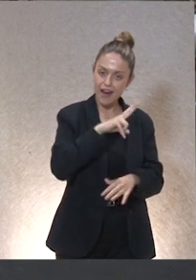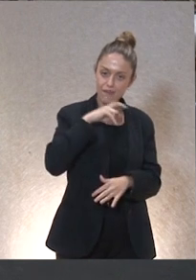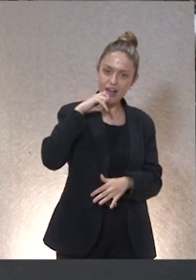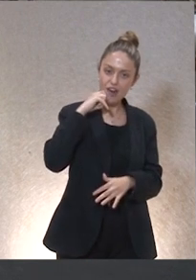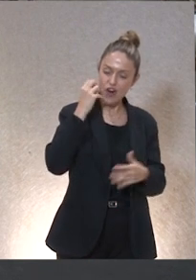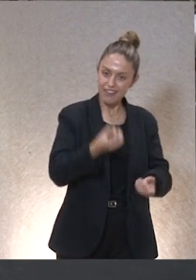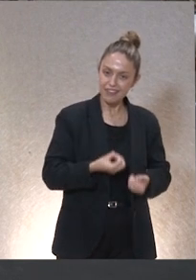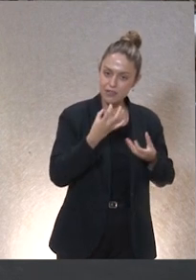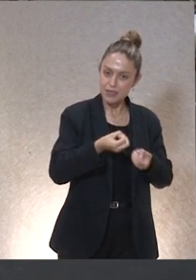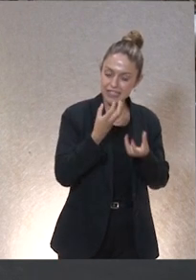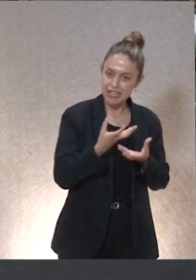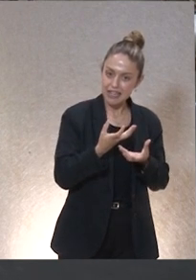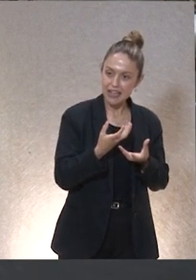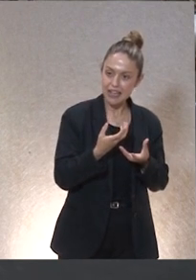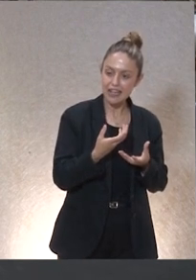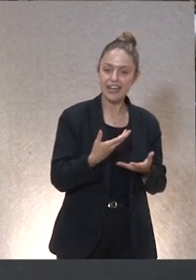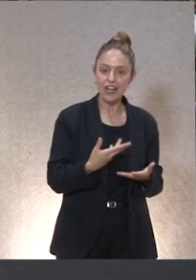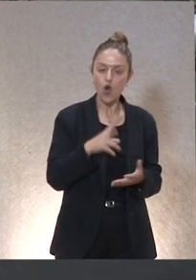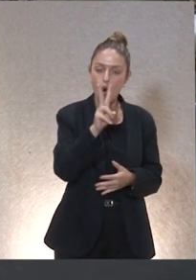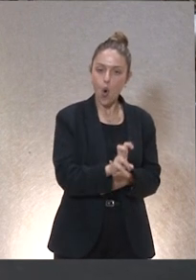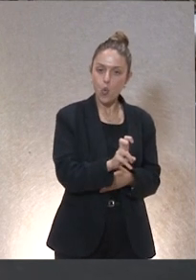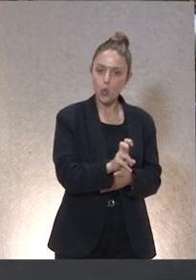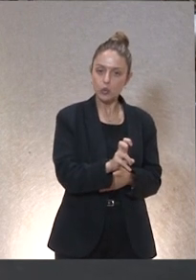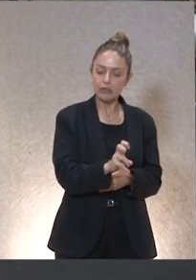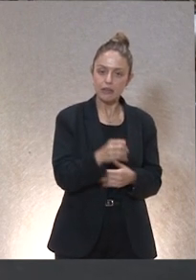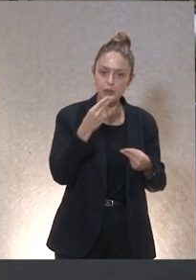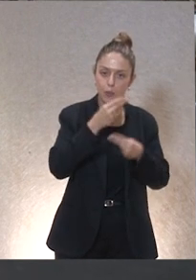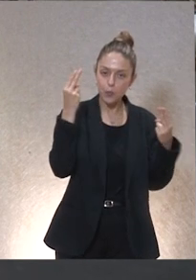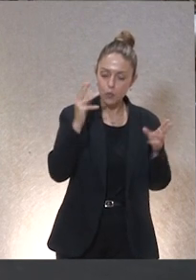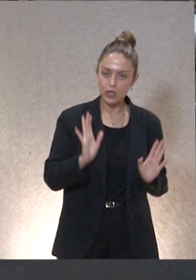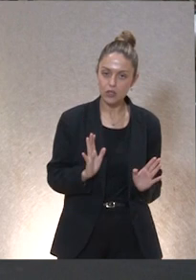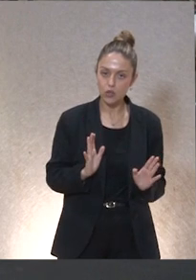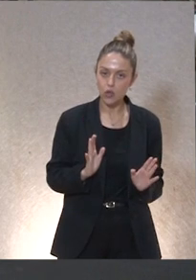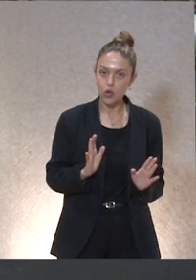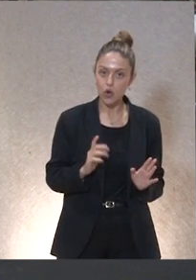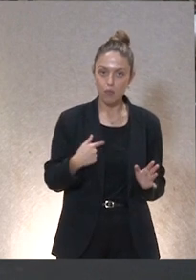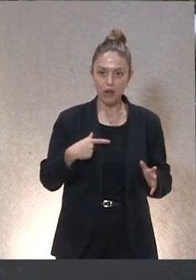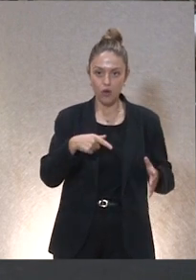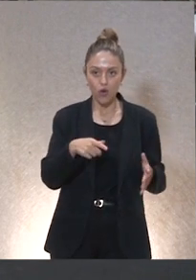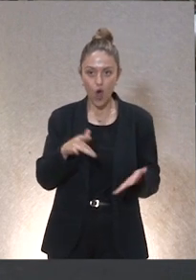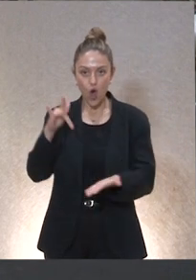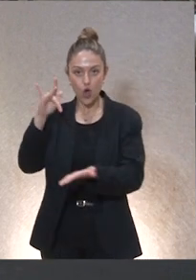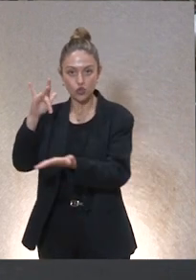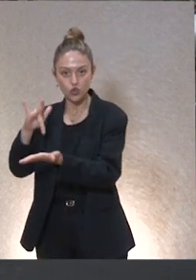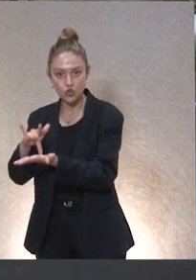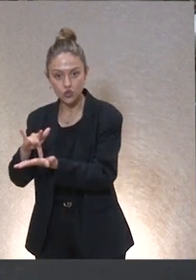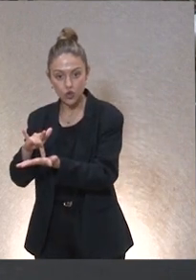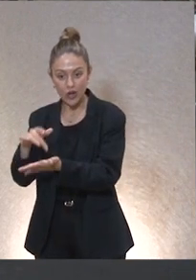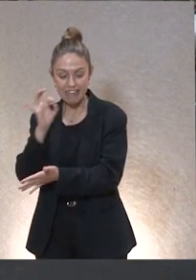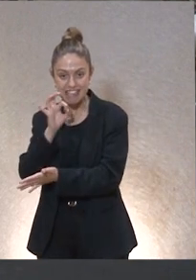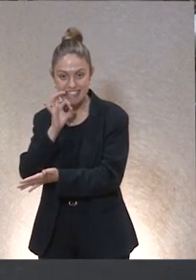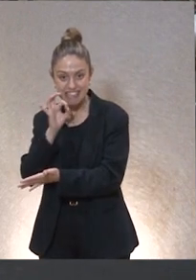y a transmitir una información razonablemente útil al público ese orden saltó por los aires a lo largo de este